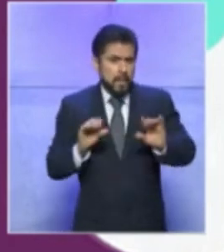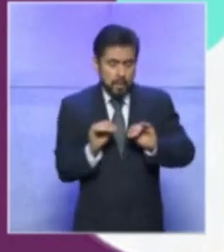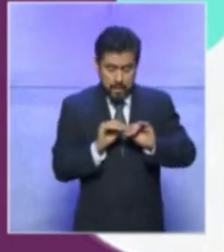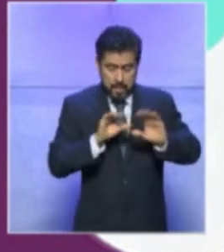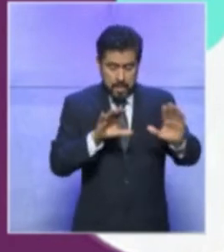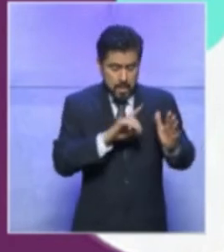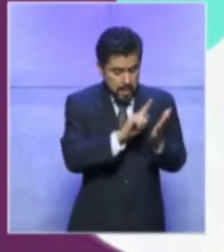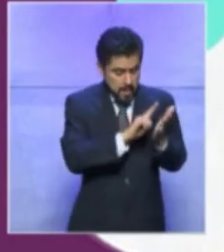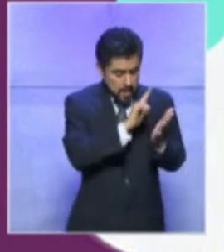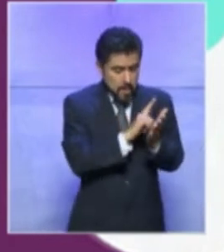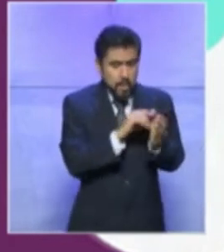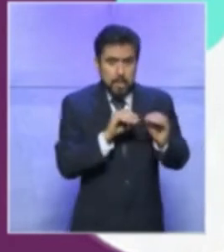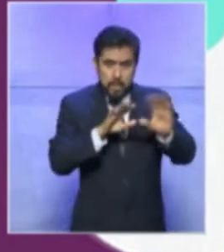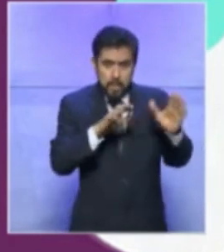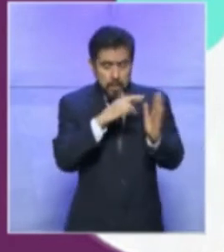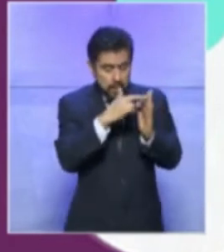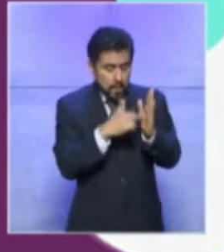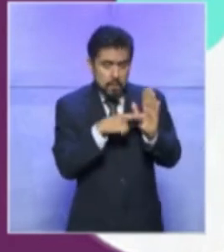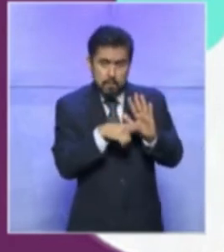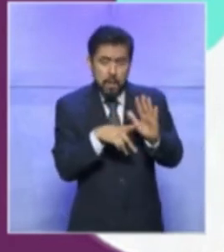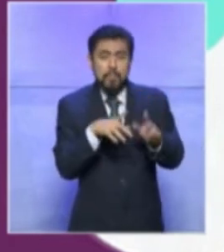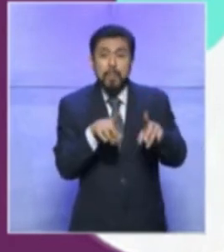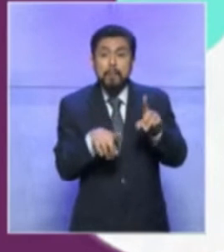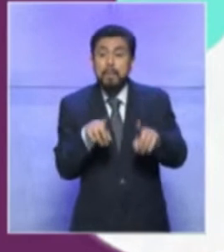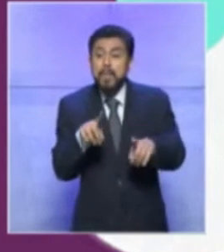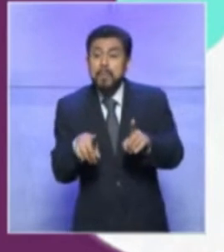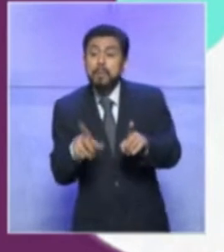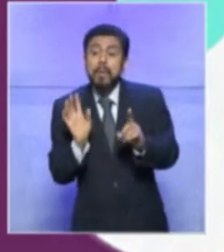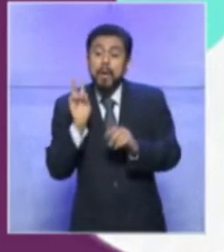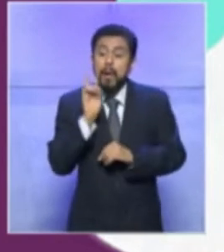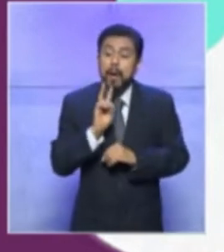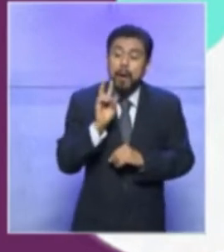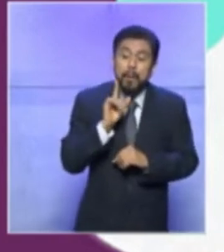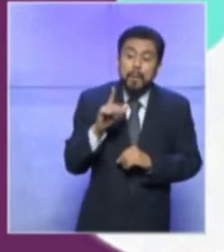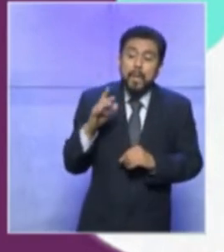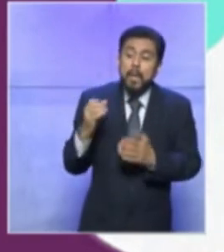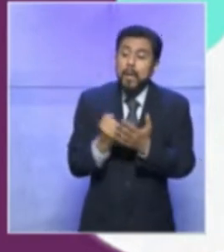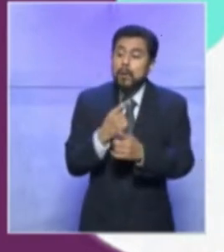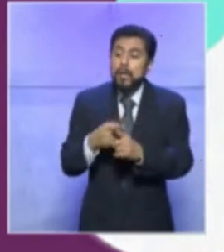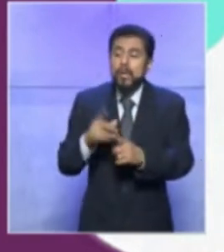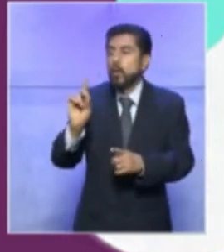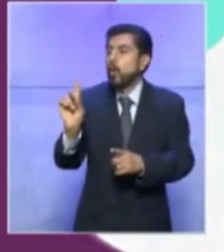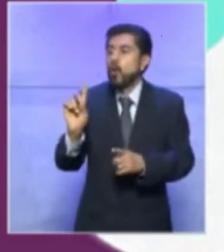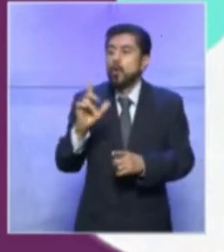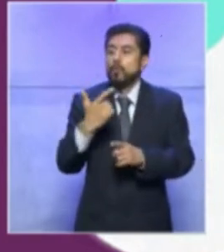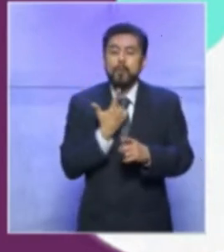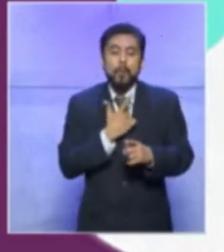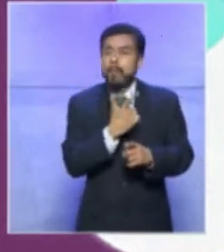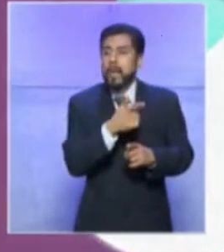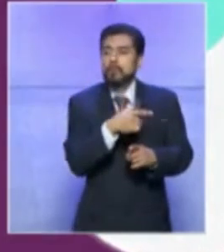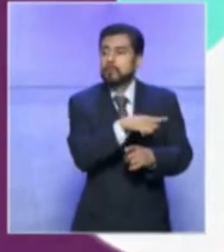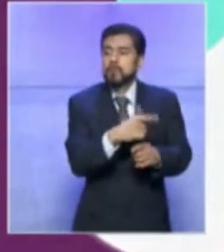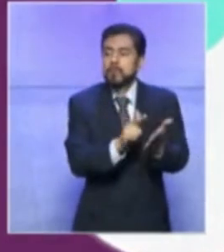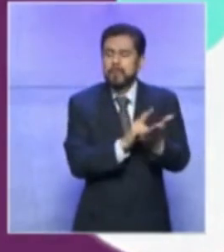consistente, y jamás ha dependido ni dependerá de la conveniencia del resultado o de los intereses partidistas. Son los votos